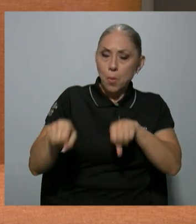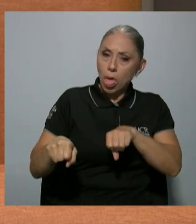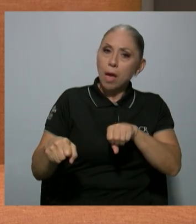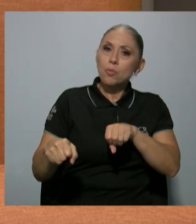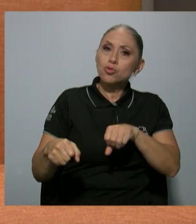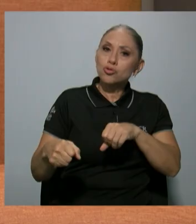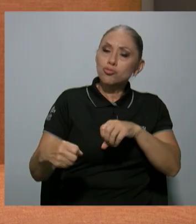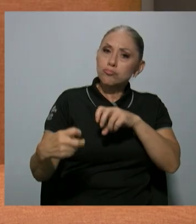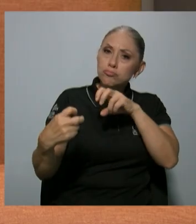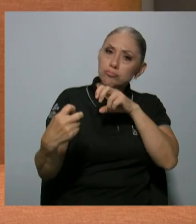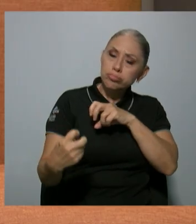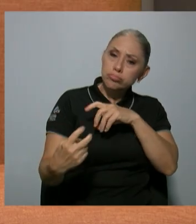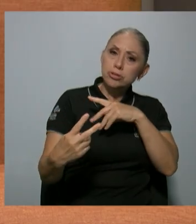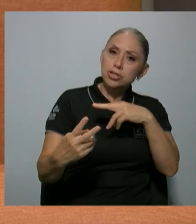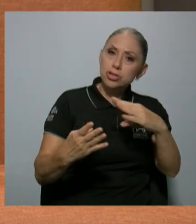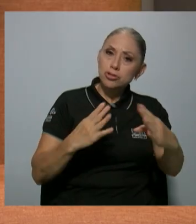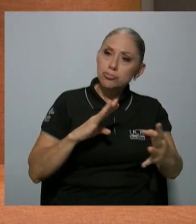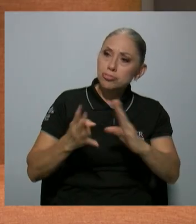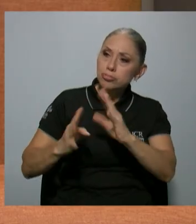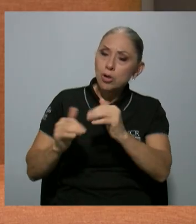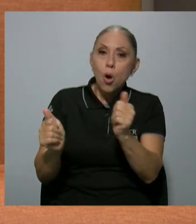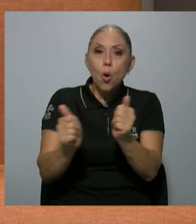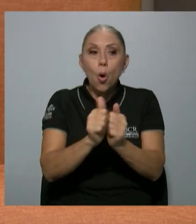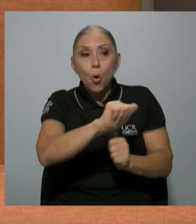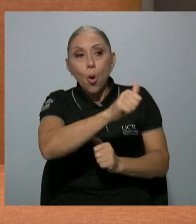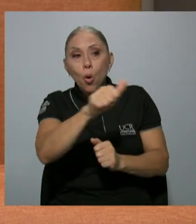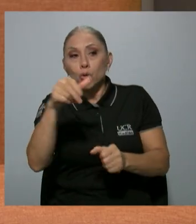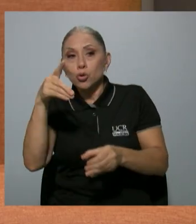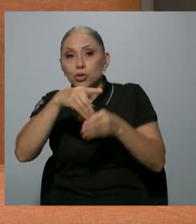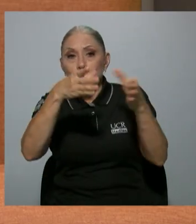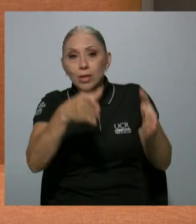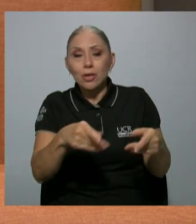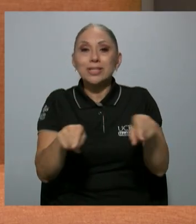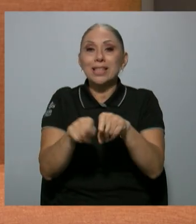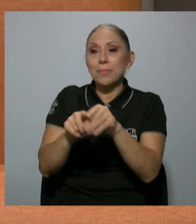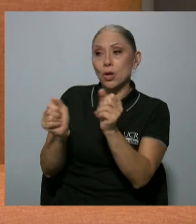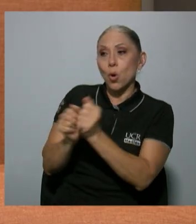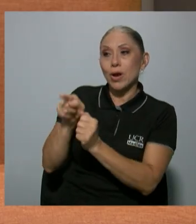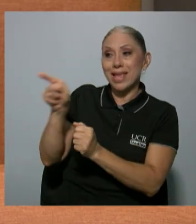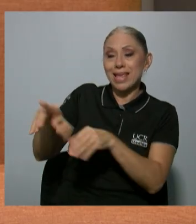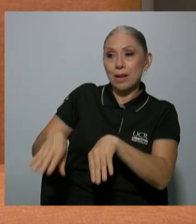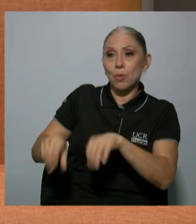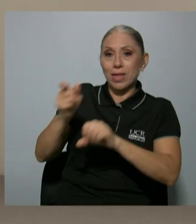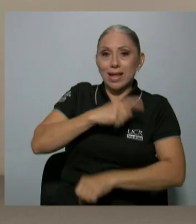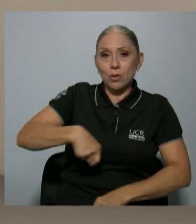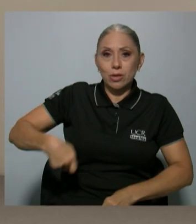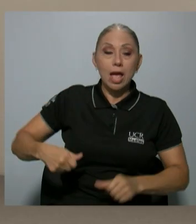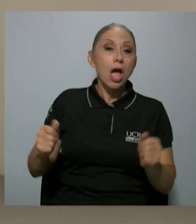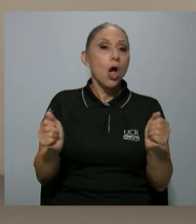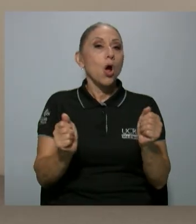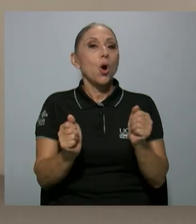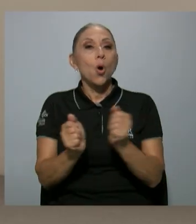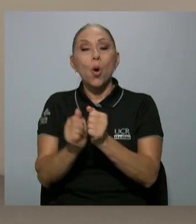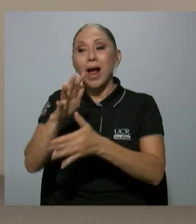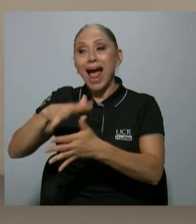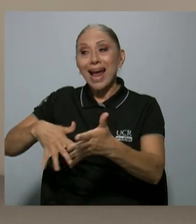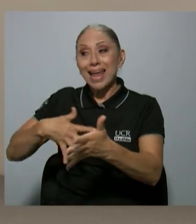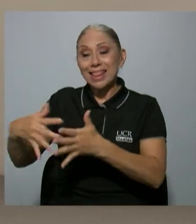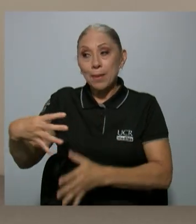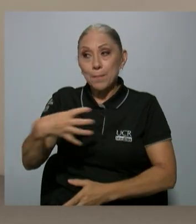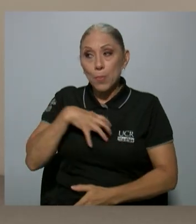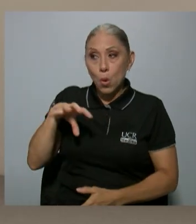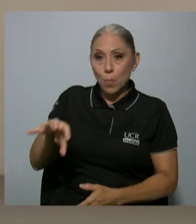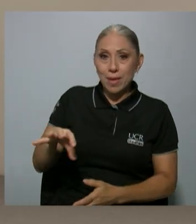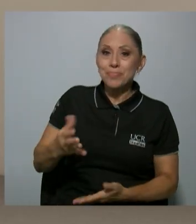esas conversaciones tanto con los demás diputados en el Legislativo como con ella en el Ejecutivo. Con agenda propia la quiere ver usted.